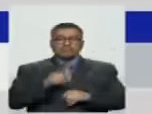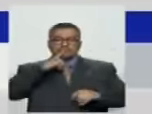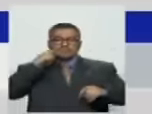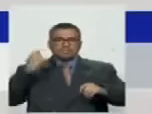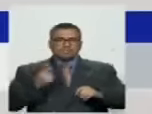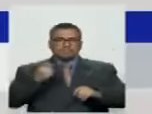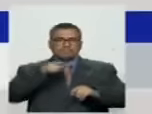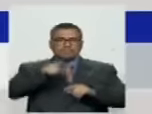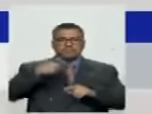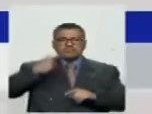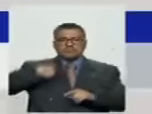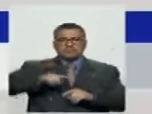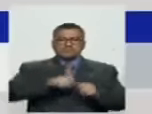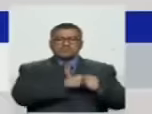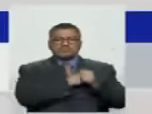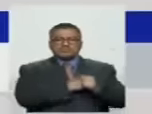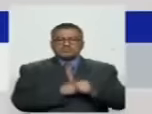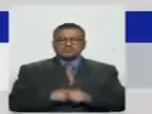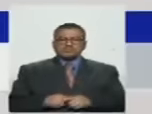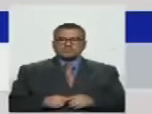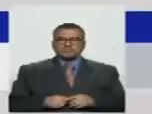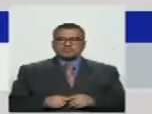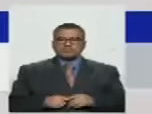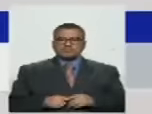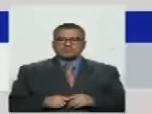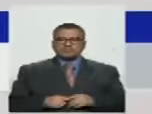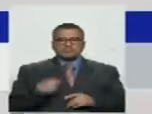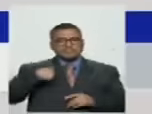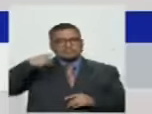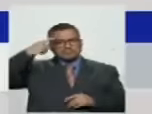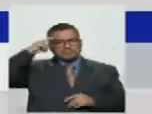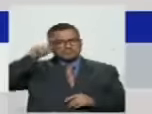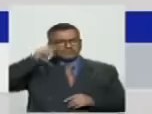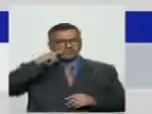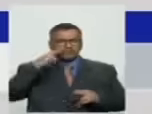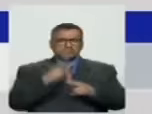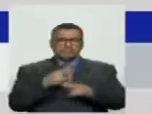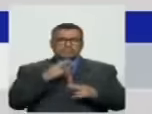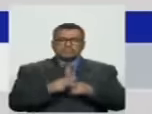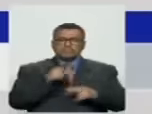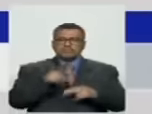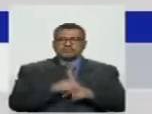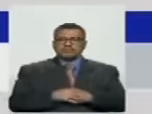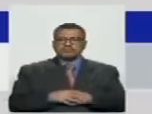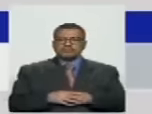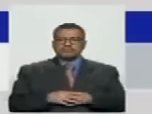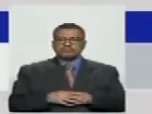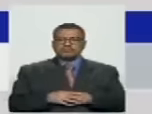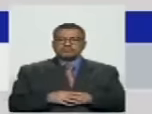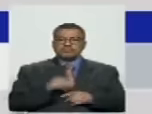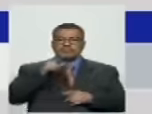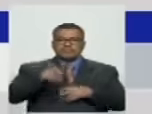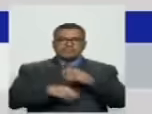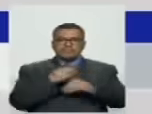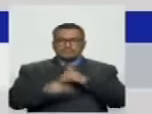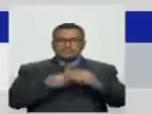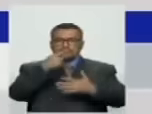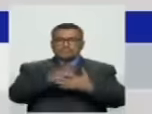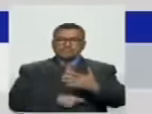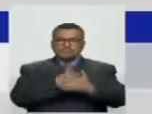Desprecio el odio que destilan los fascistas. Me parece sumamente peligroso. Eso va a ser